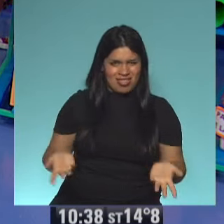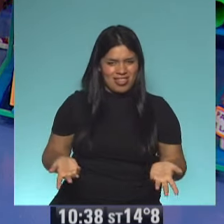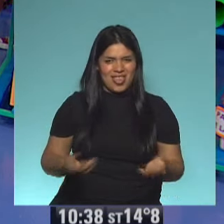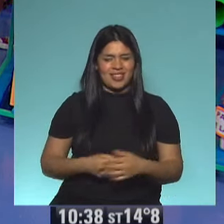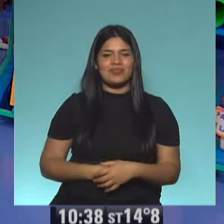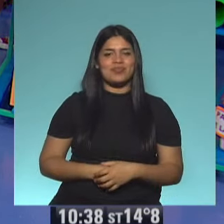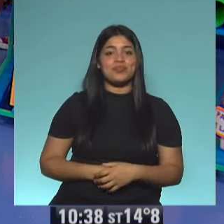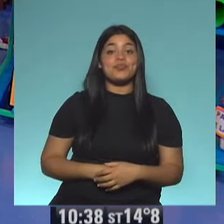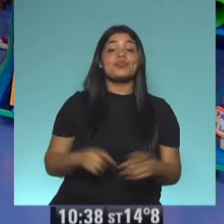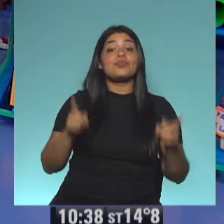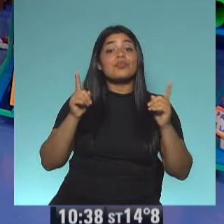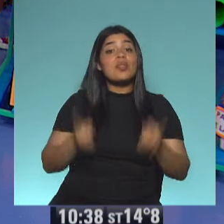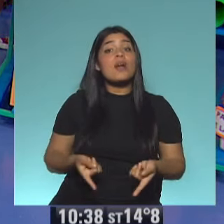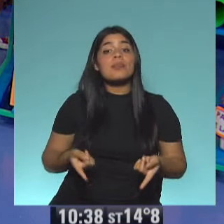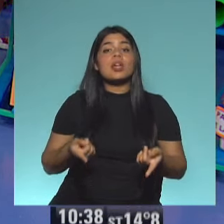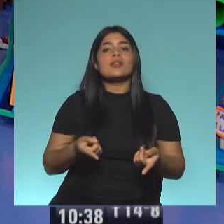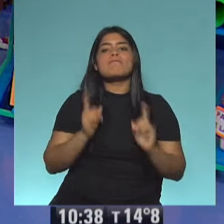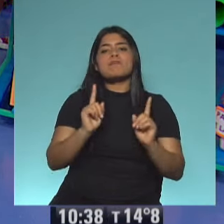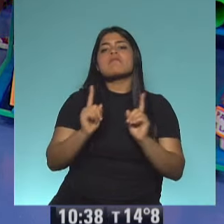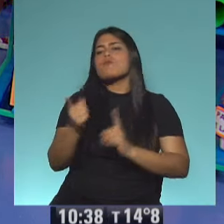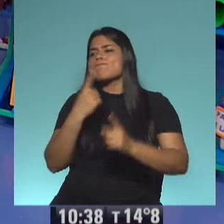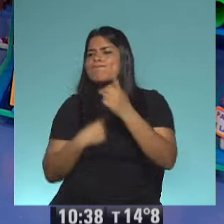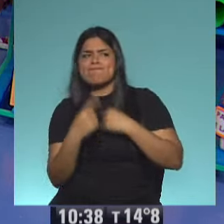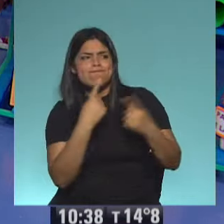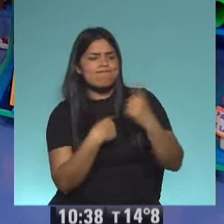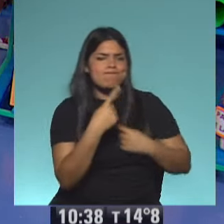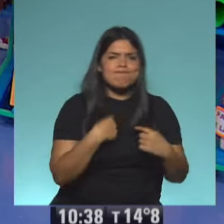Bueno, hay esto que me consultaban también, ¿cuál es?